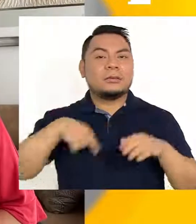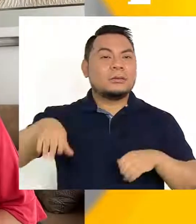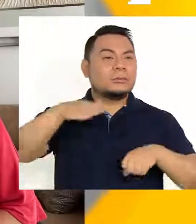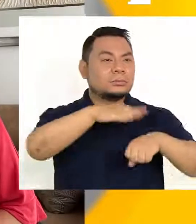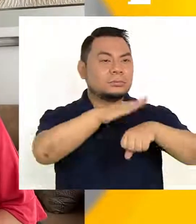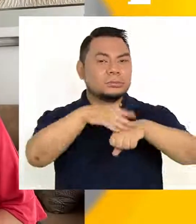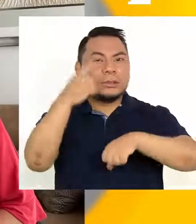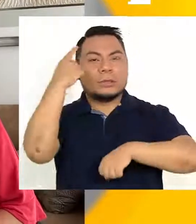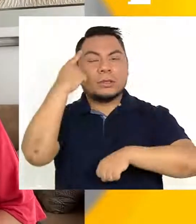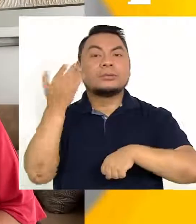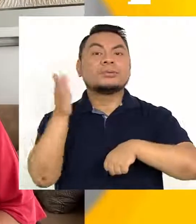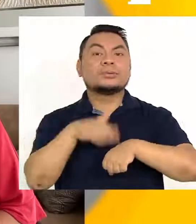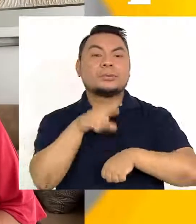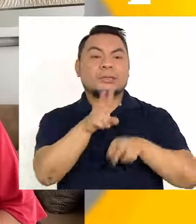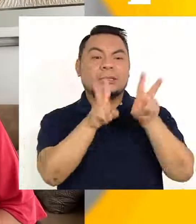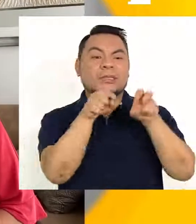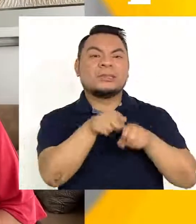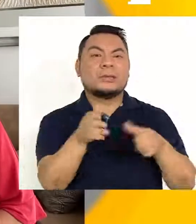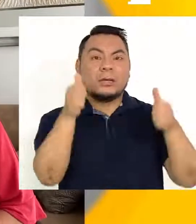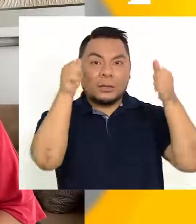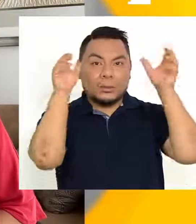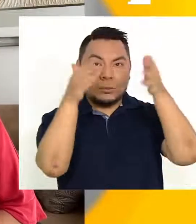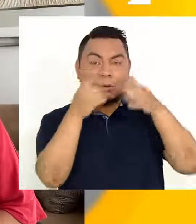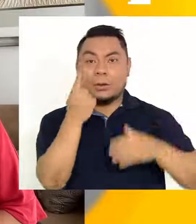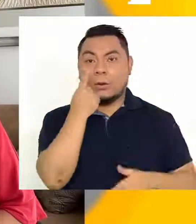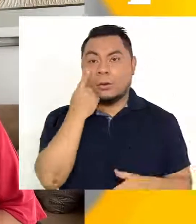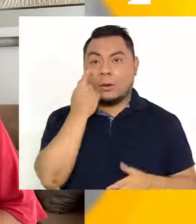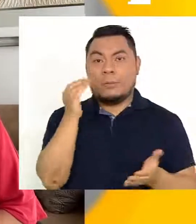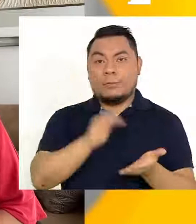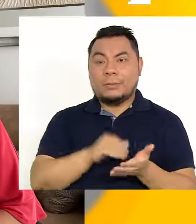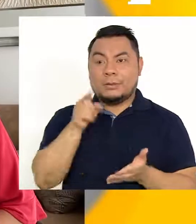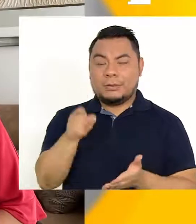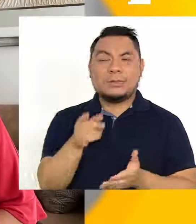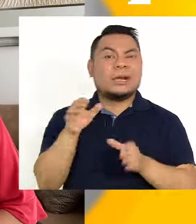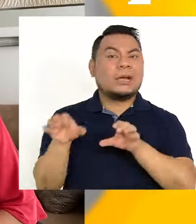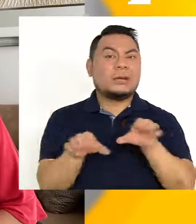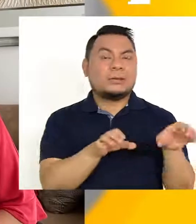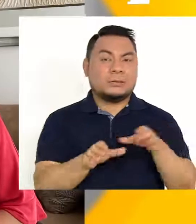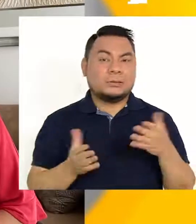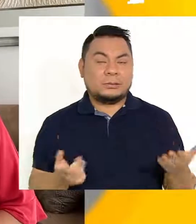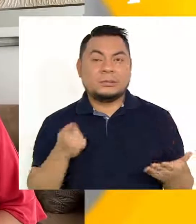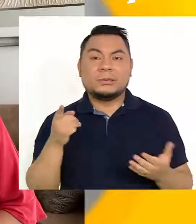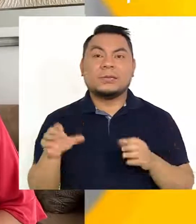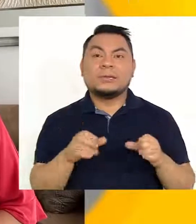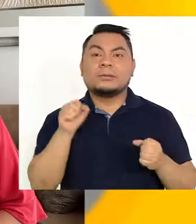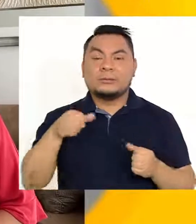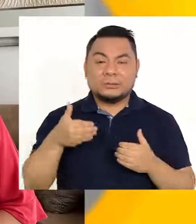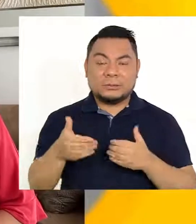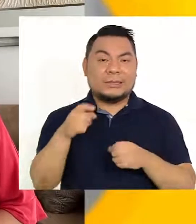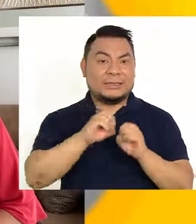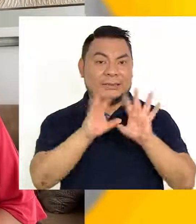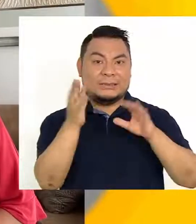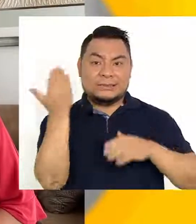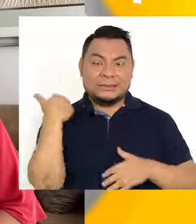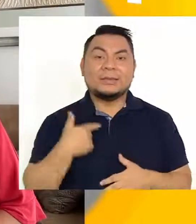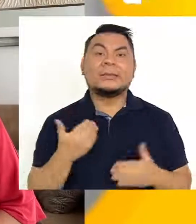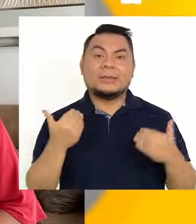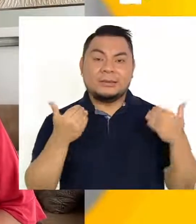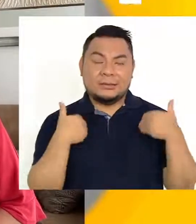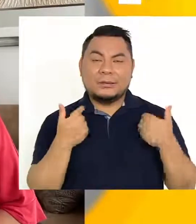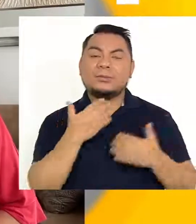de la Concienciación sobre el Autismo. Y para conocer más sobre las actividades que se desarrollaron en ese